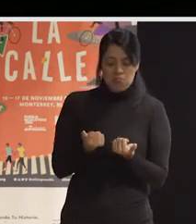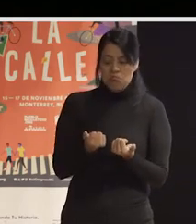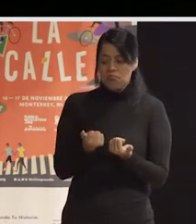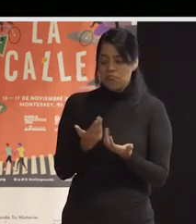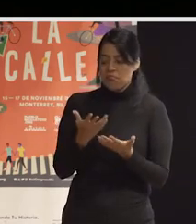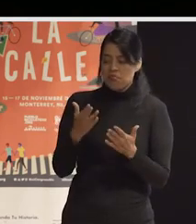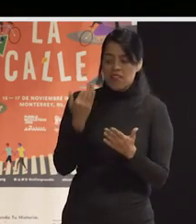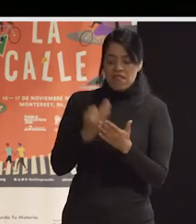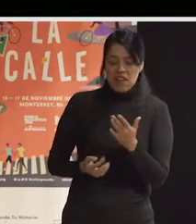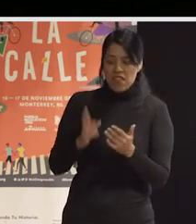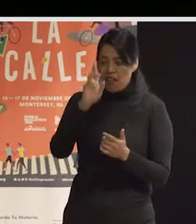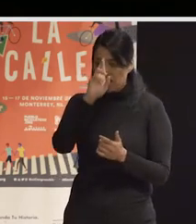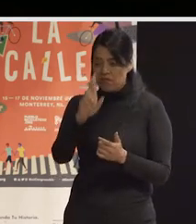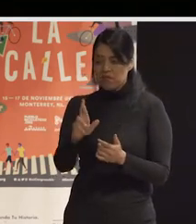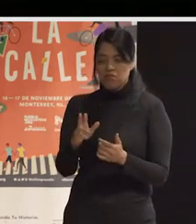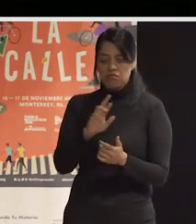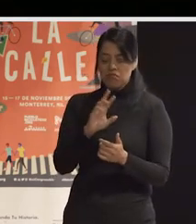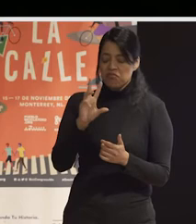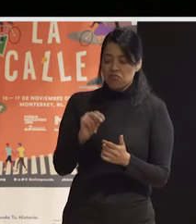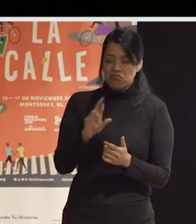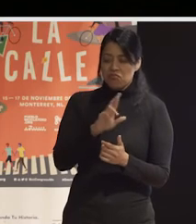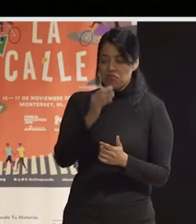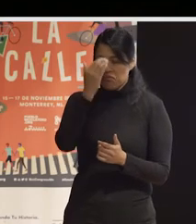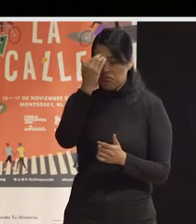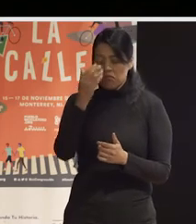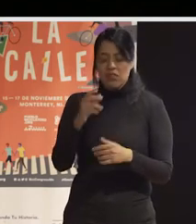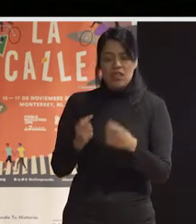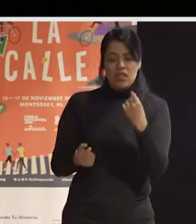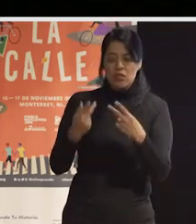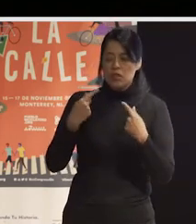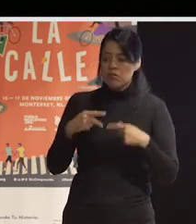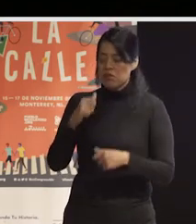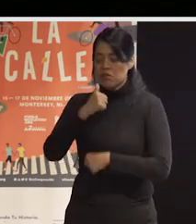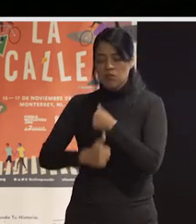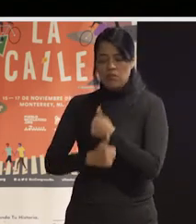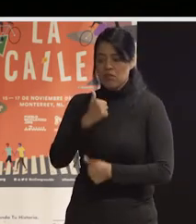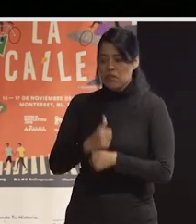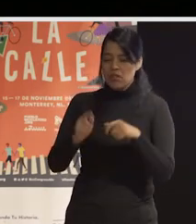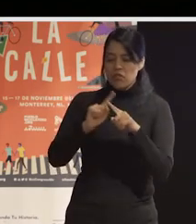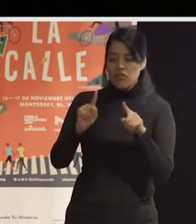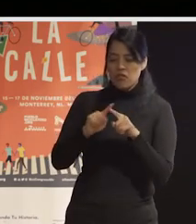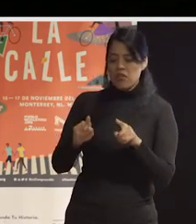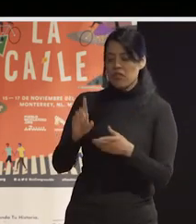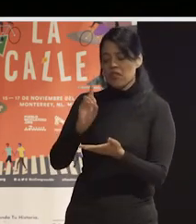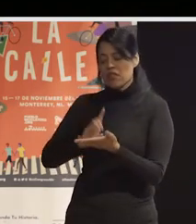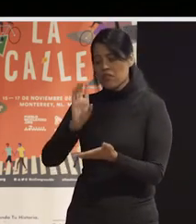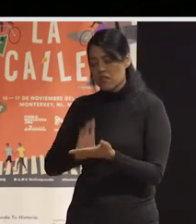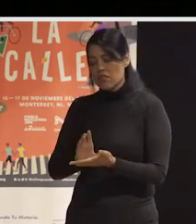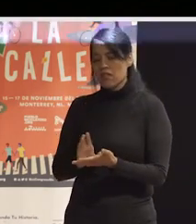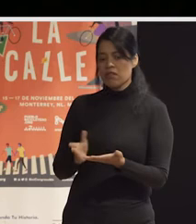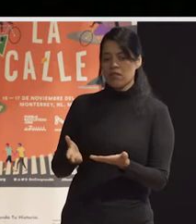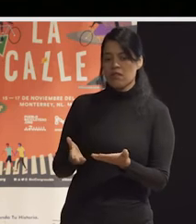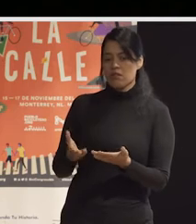trabajando y no se reconoce que ciertas personas batallan con con diferentes discapacidades y